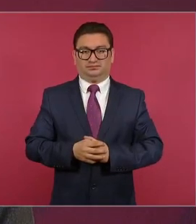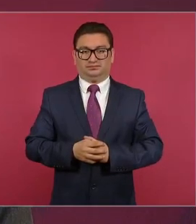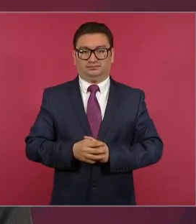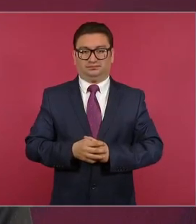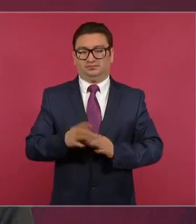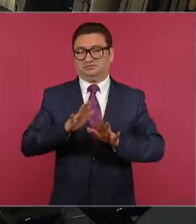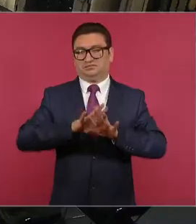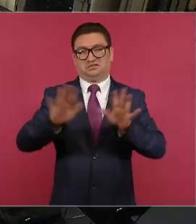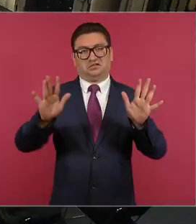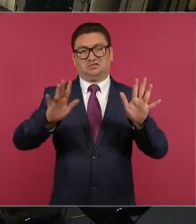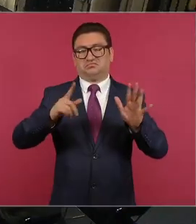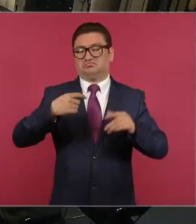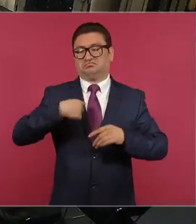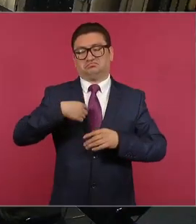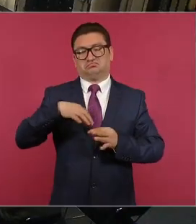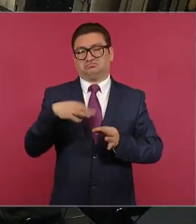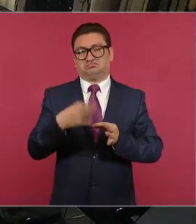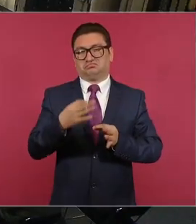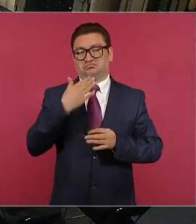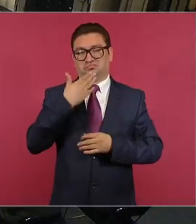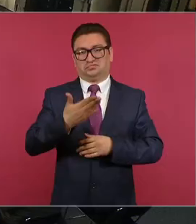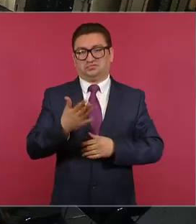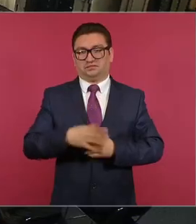1953? Ya con eso tengo,